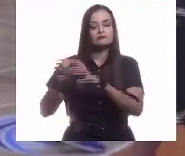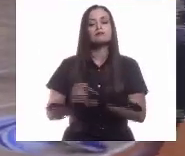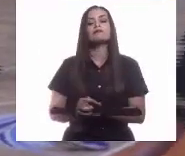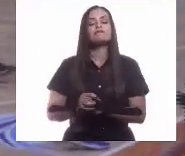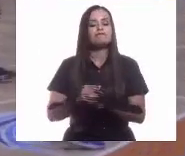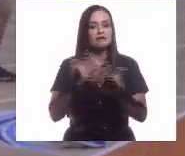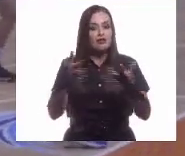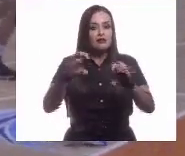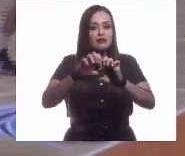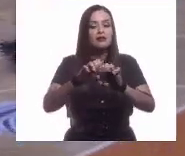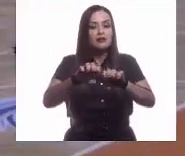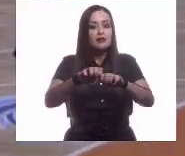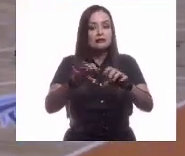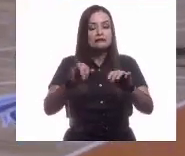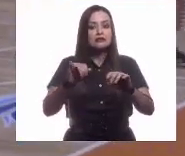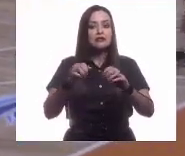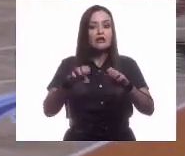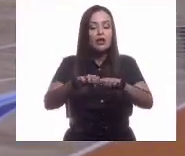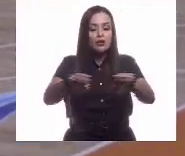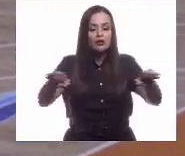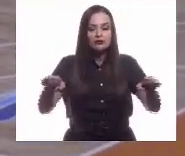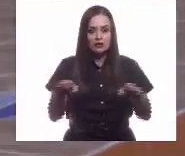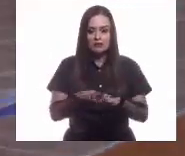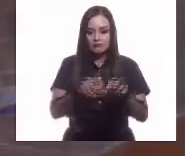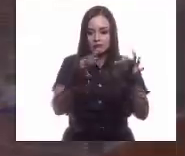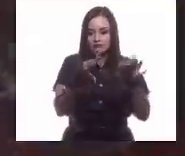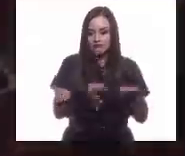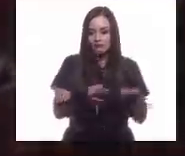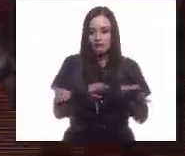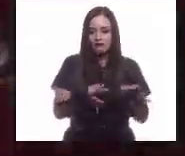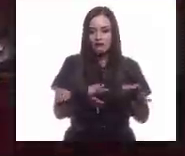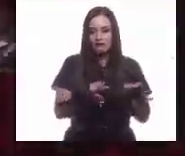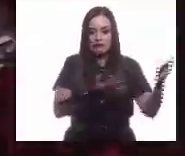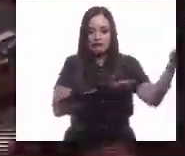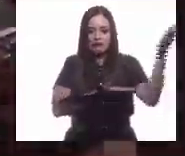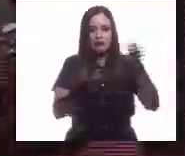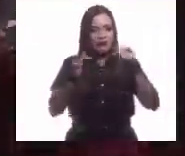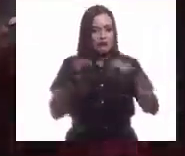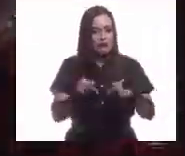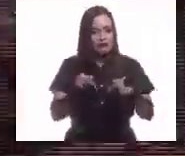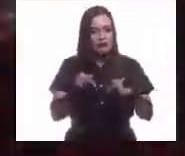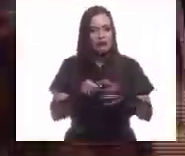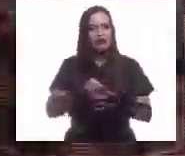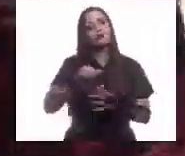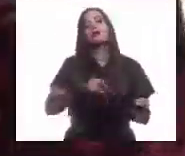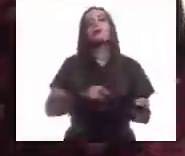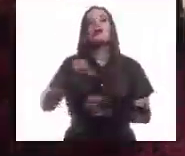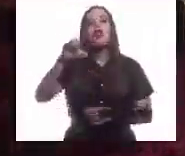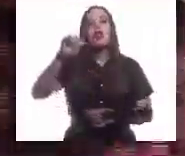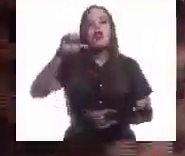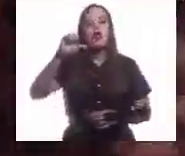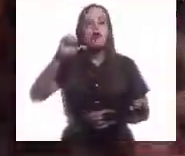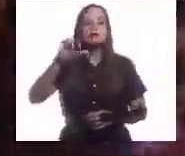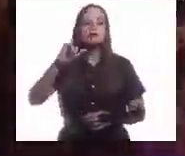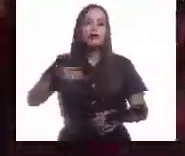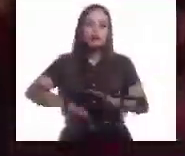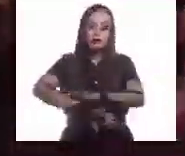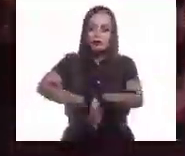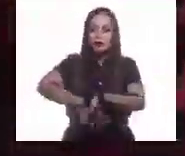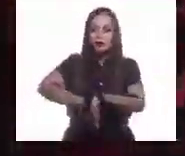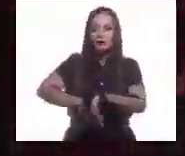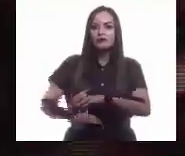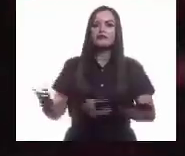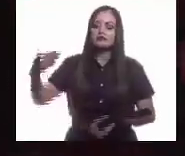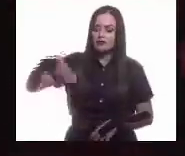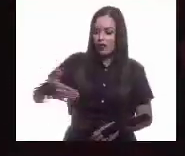queridos equipos profesionales. Llegaron tres de un porrazo en un mismo año. Los Lobos Marinos en fútbol, los Delfines en